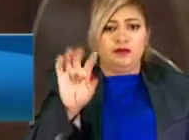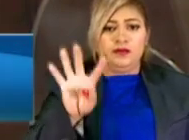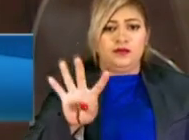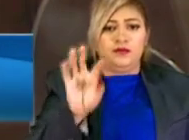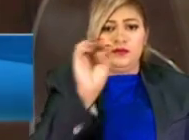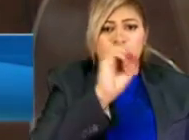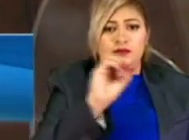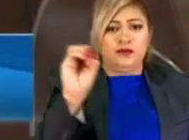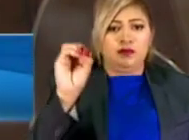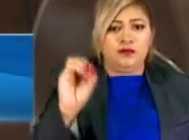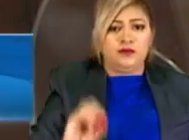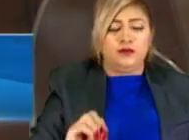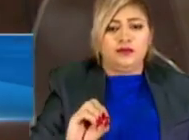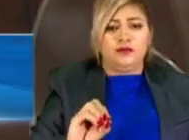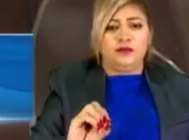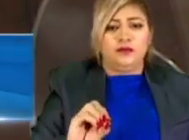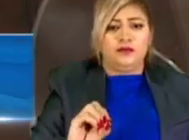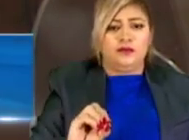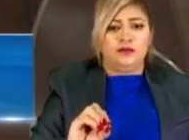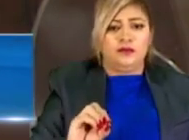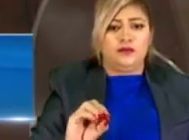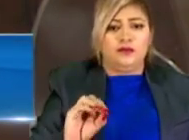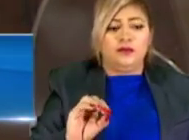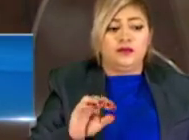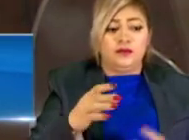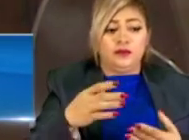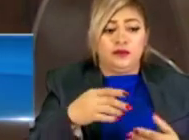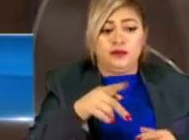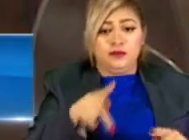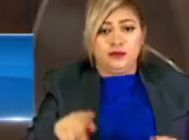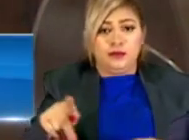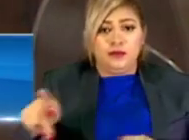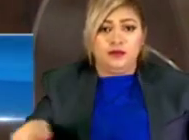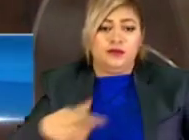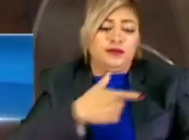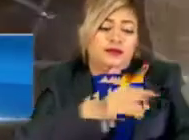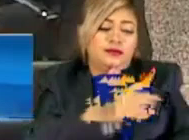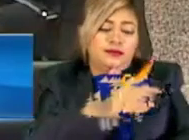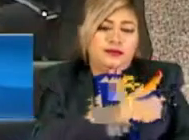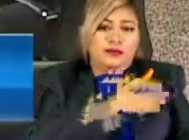81.4% de su población meta vacunada con 2 dosis.